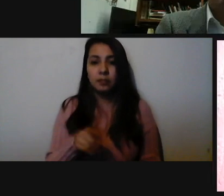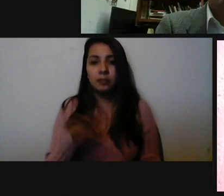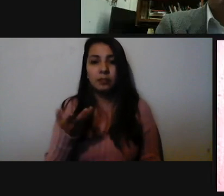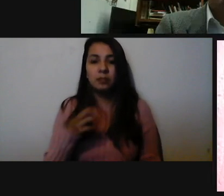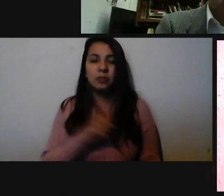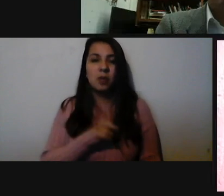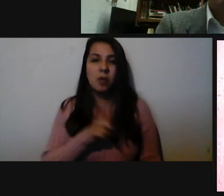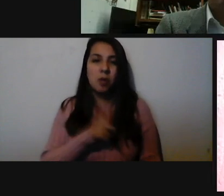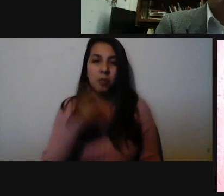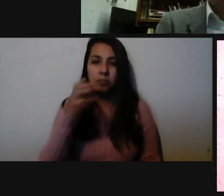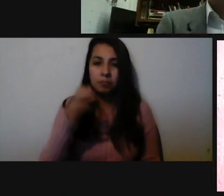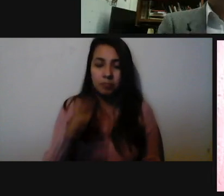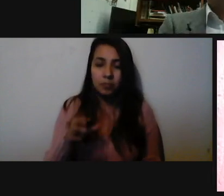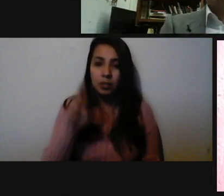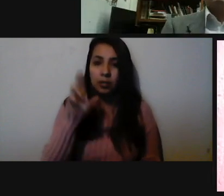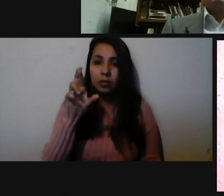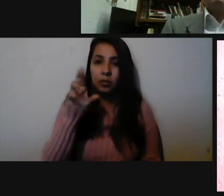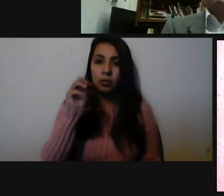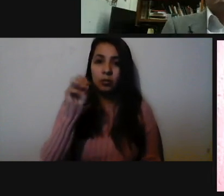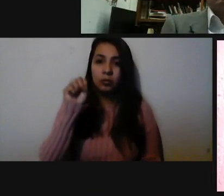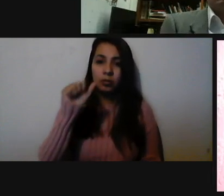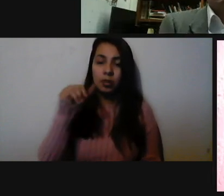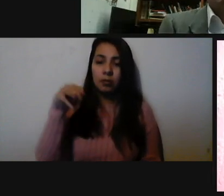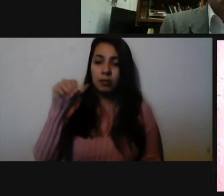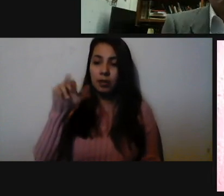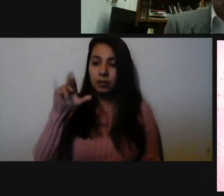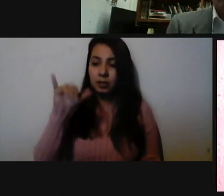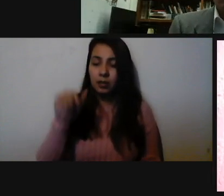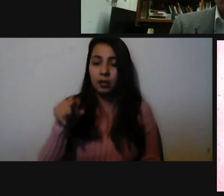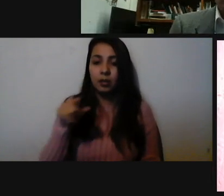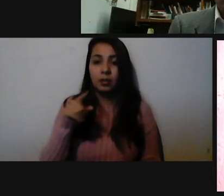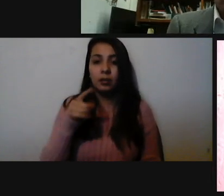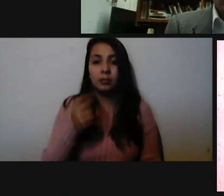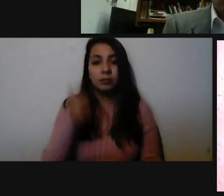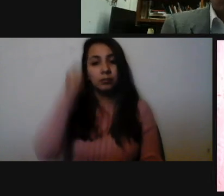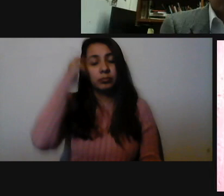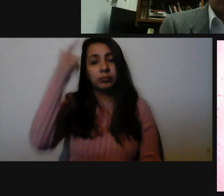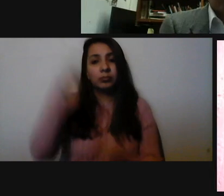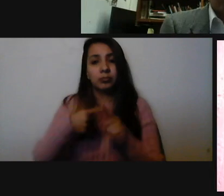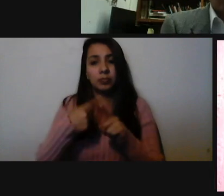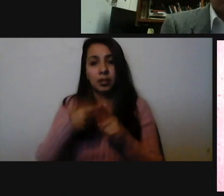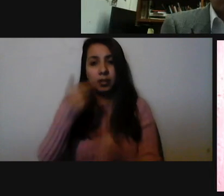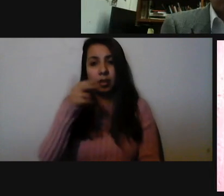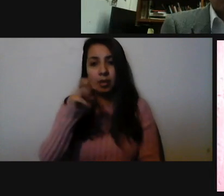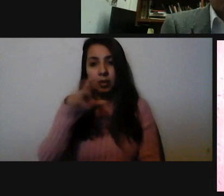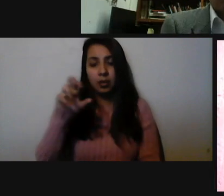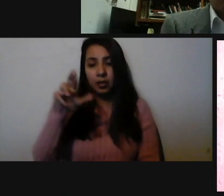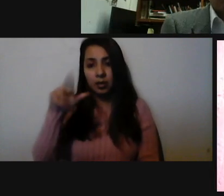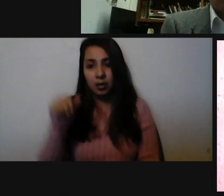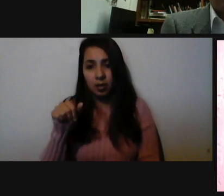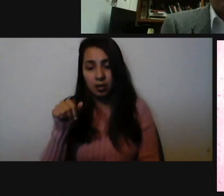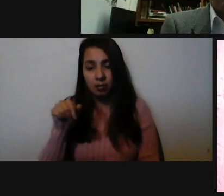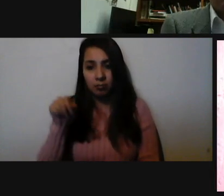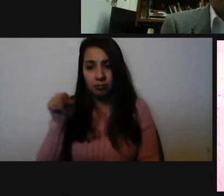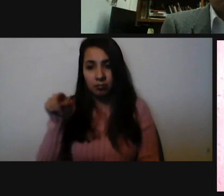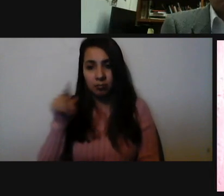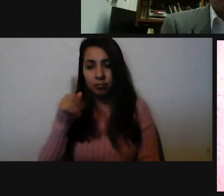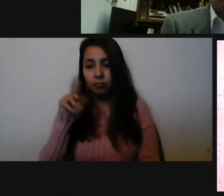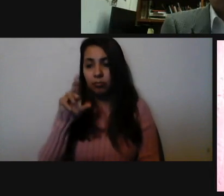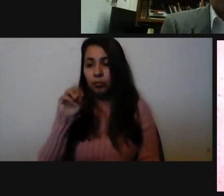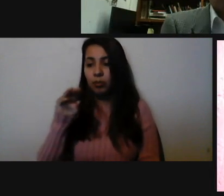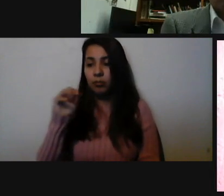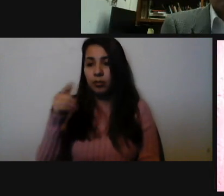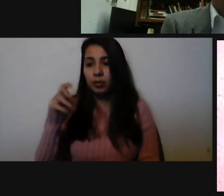Miguel. Hay algunos comentarios que son prácticamente de, son comentarios. Rosa María García dice, Herrera es quien propuso